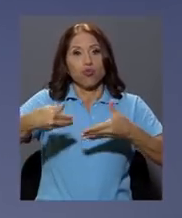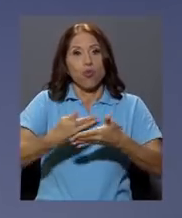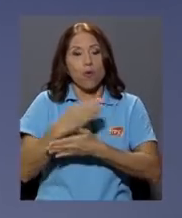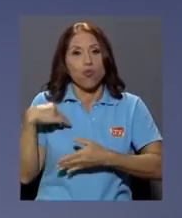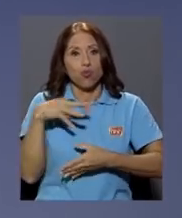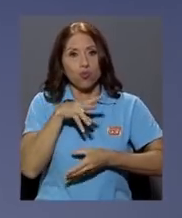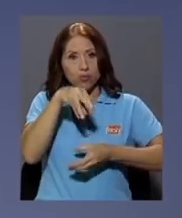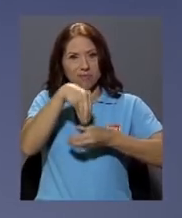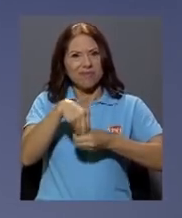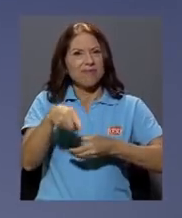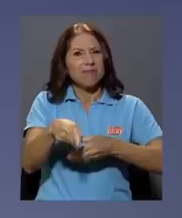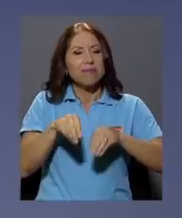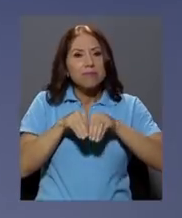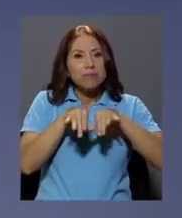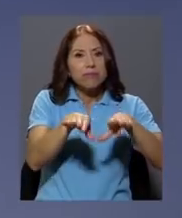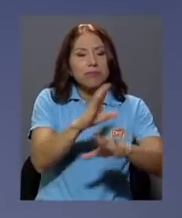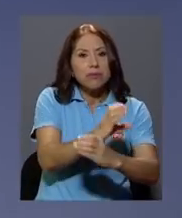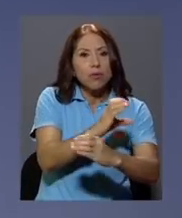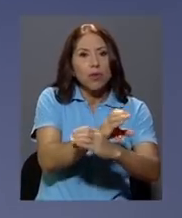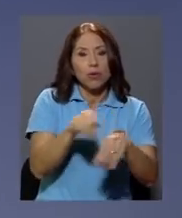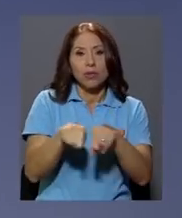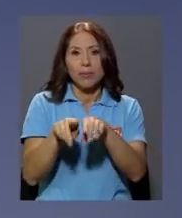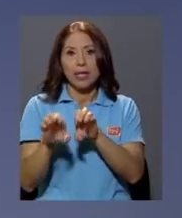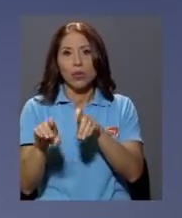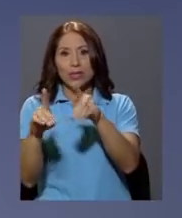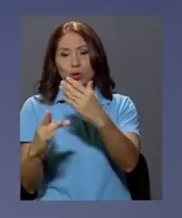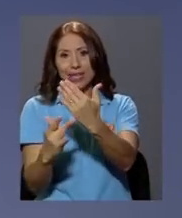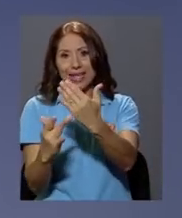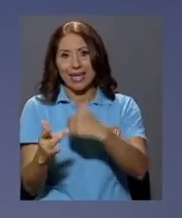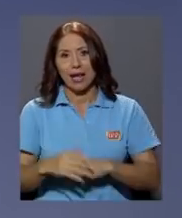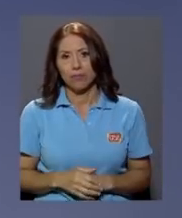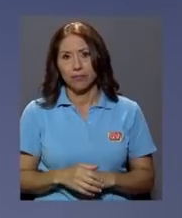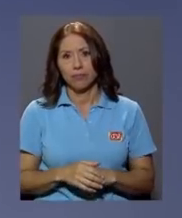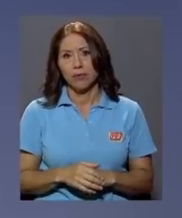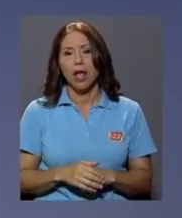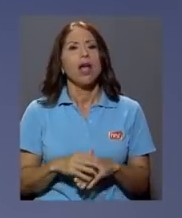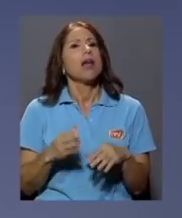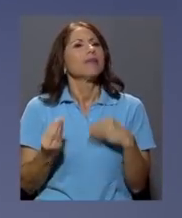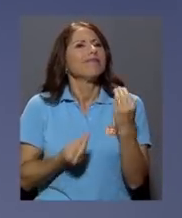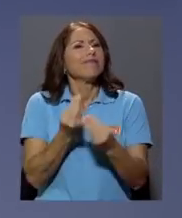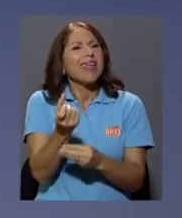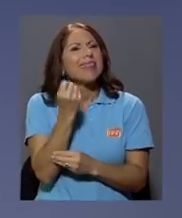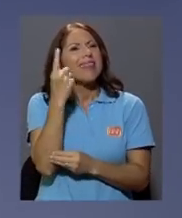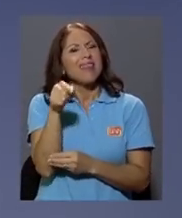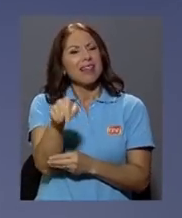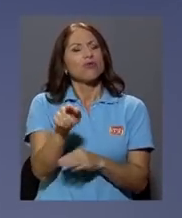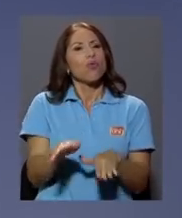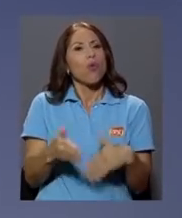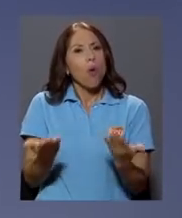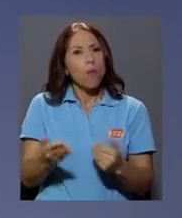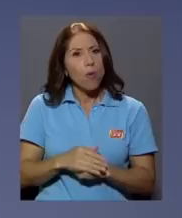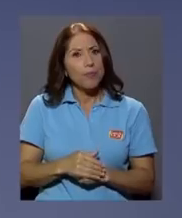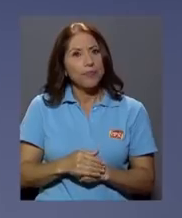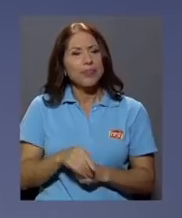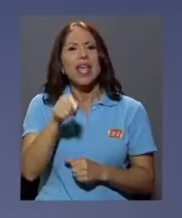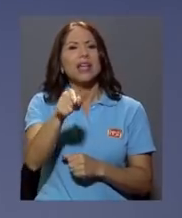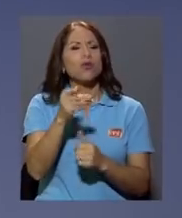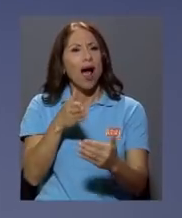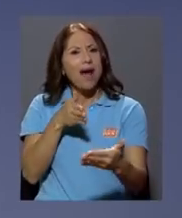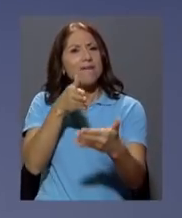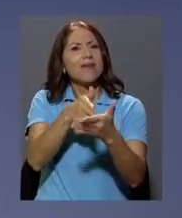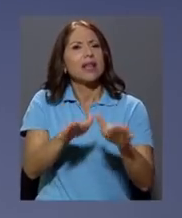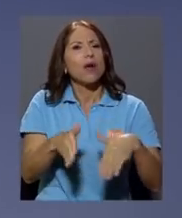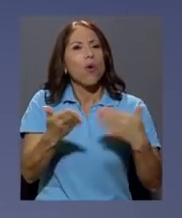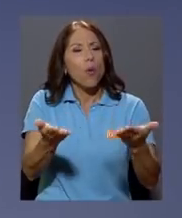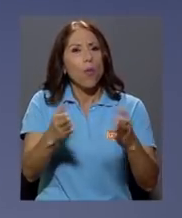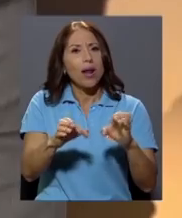mesa, que son las redes de cuido y la educación técnica. ¿Cómo poder entender esto y qué afectación directa